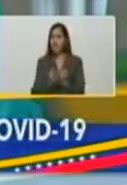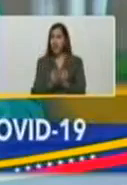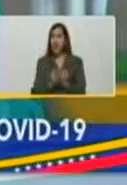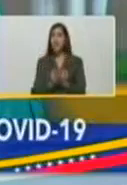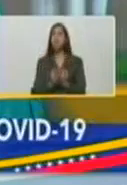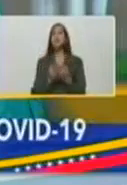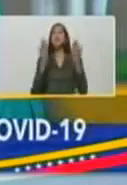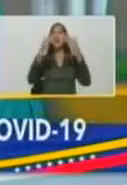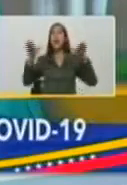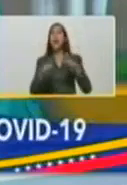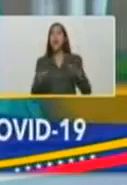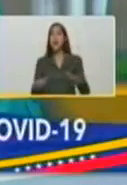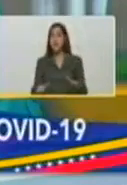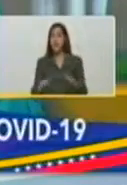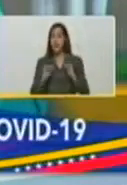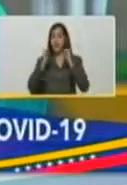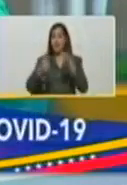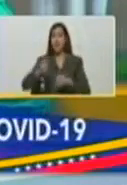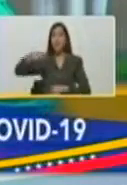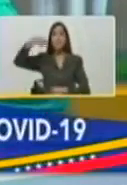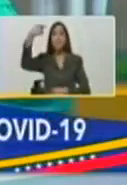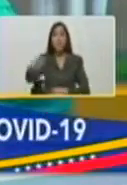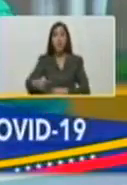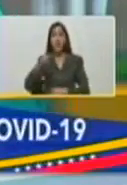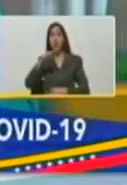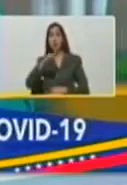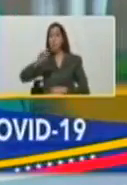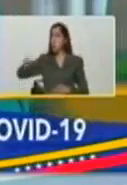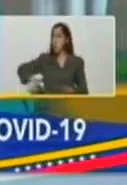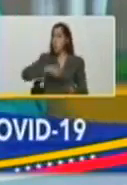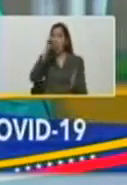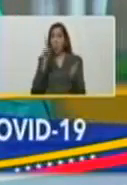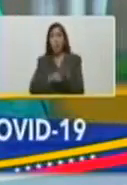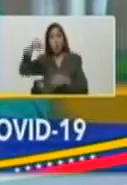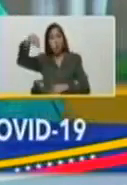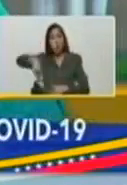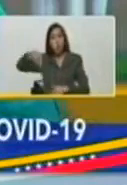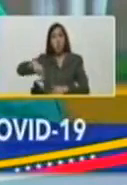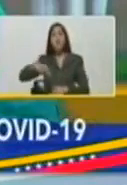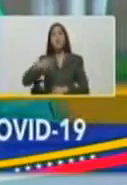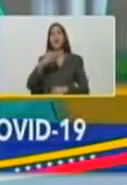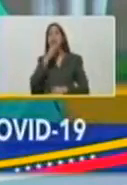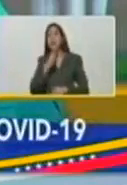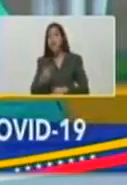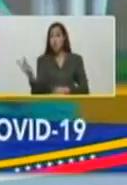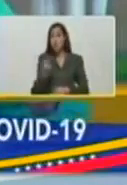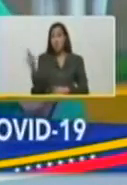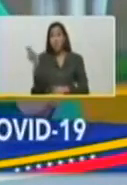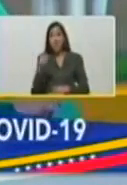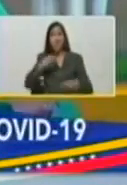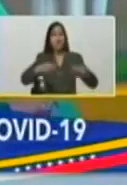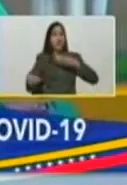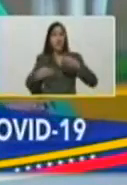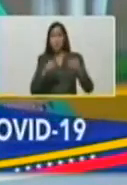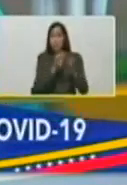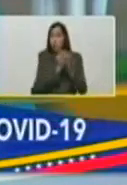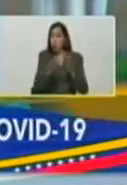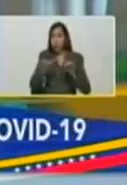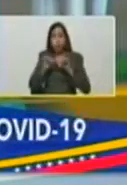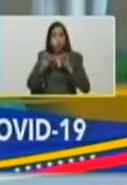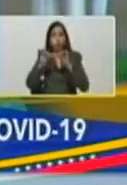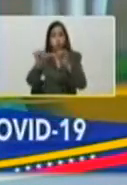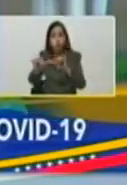Navidades. 1 de noviembre, completo noviembre, completo diciembre, flexibilización amplia. Y